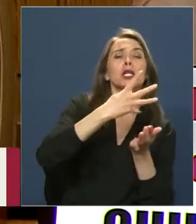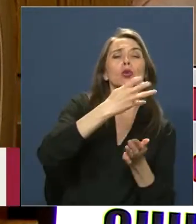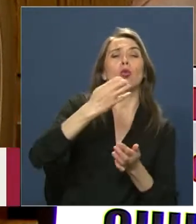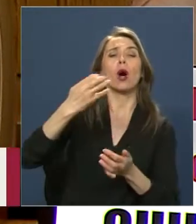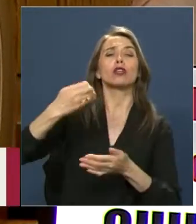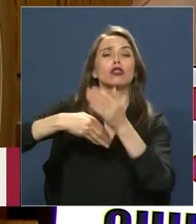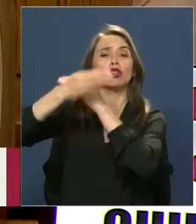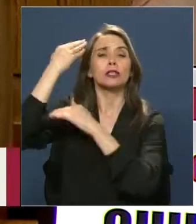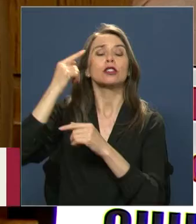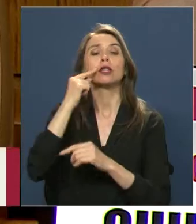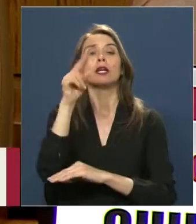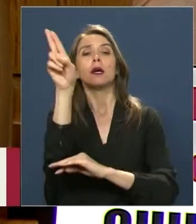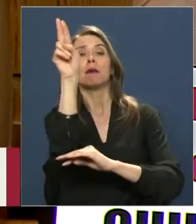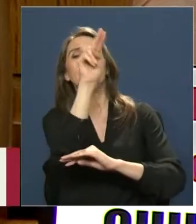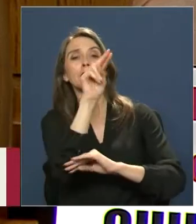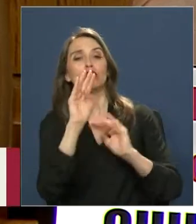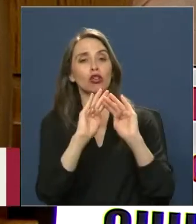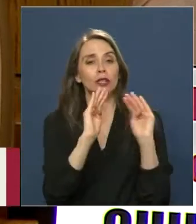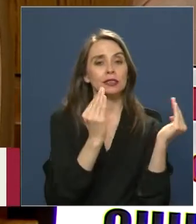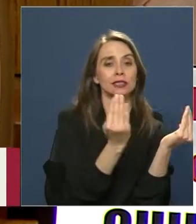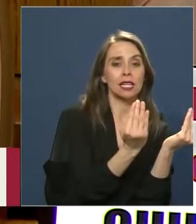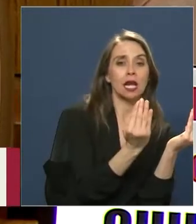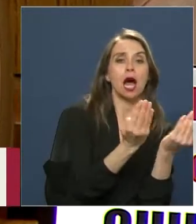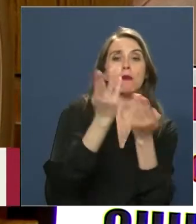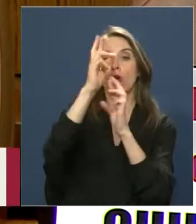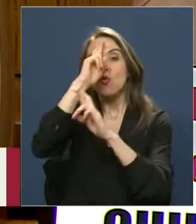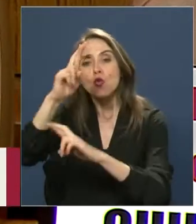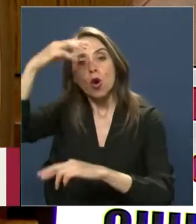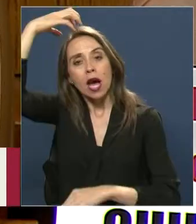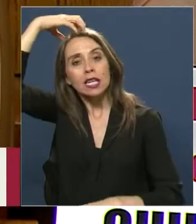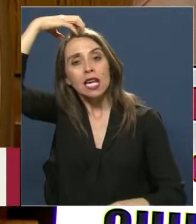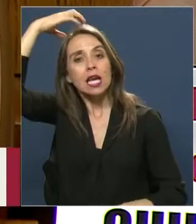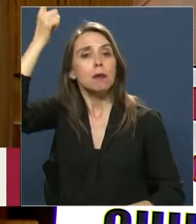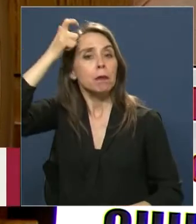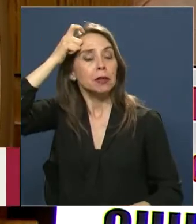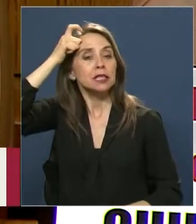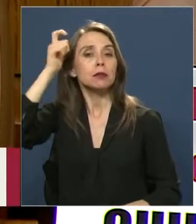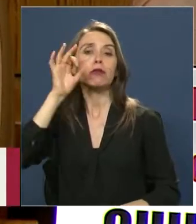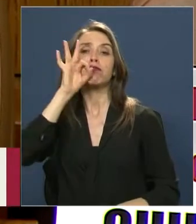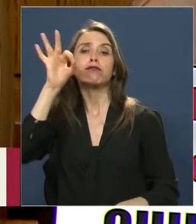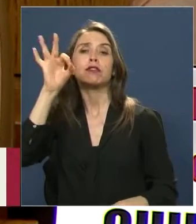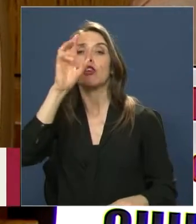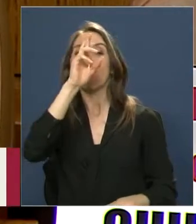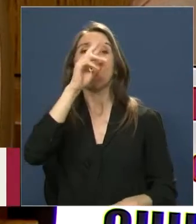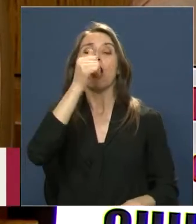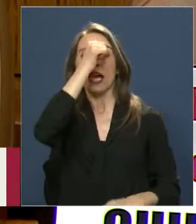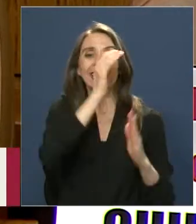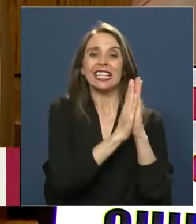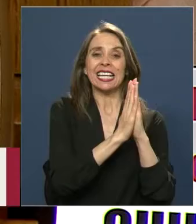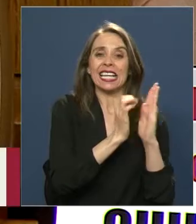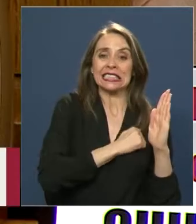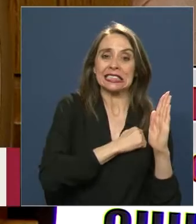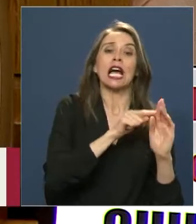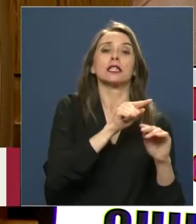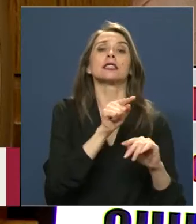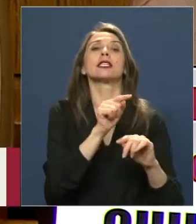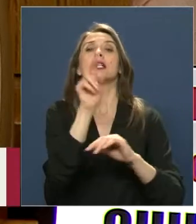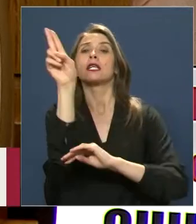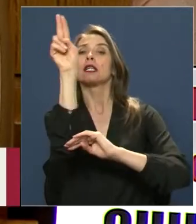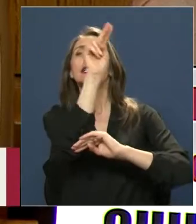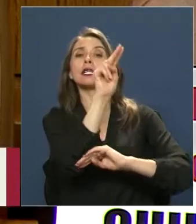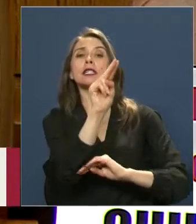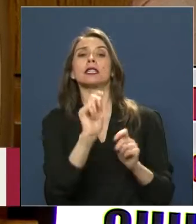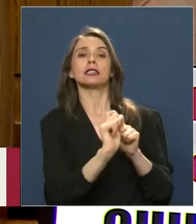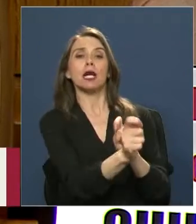los denominados pintores de cámara servían a las cortes reales, a los príncipes, a los nobles laicos y eclesiásticos. Estos artistas contaban con un sueldo